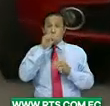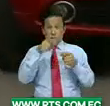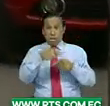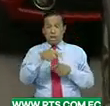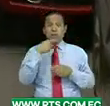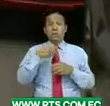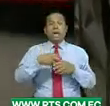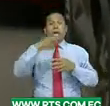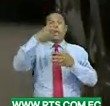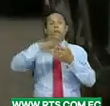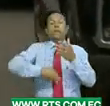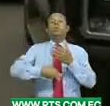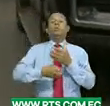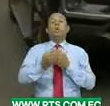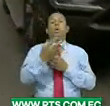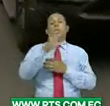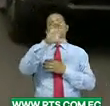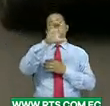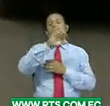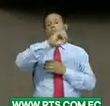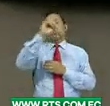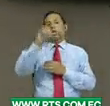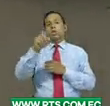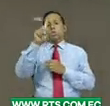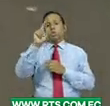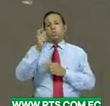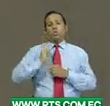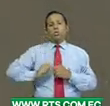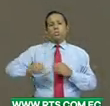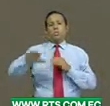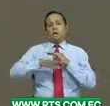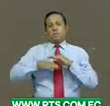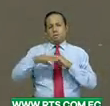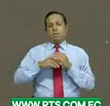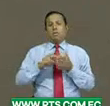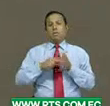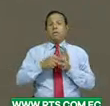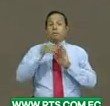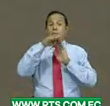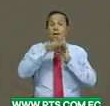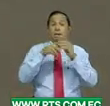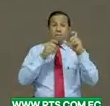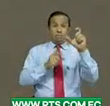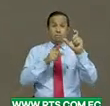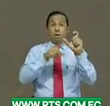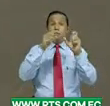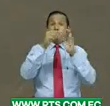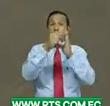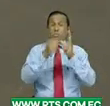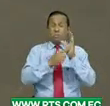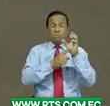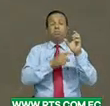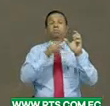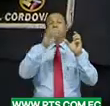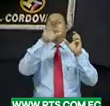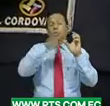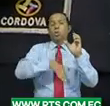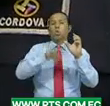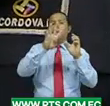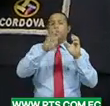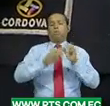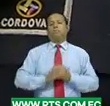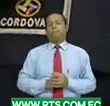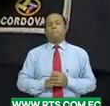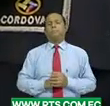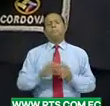que equivale a $60, y una reducción de 4.5 en la licencia de conducir. Recordemos que no todos